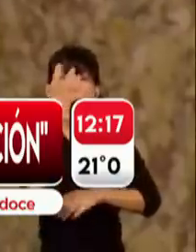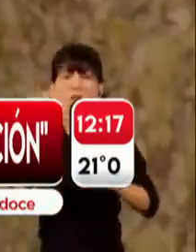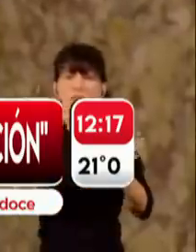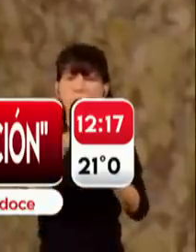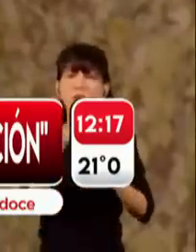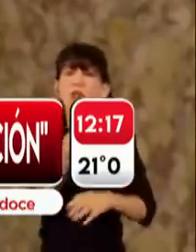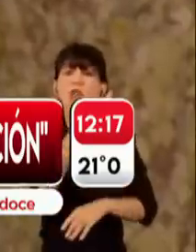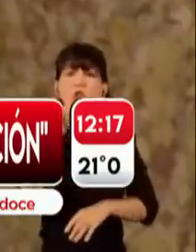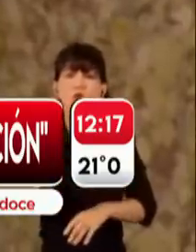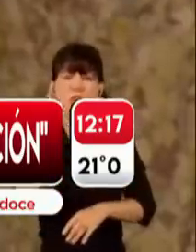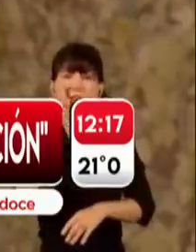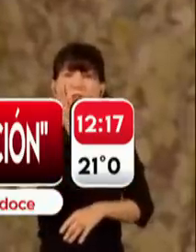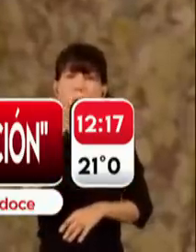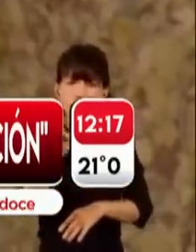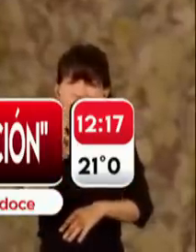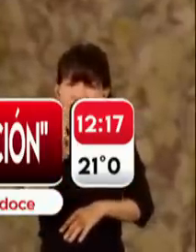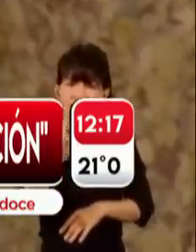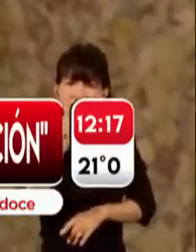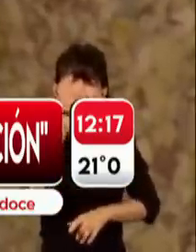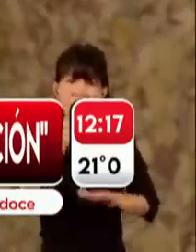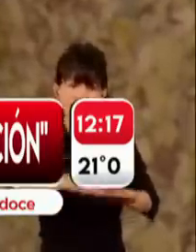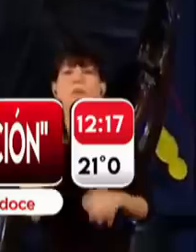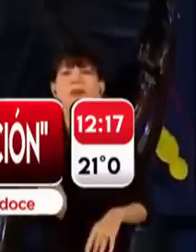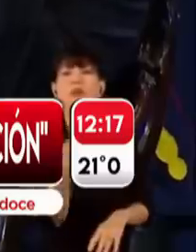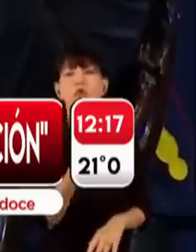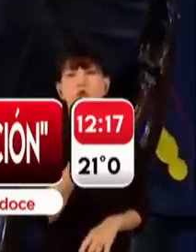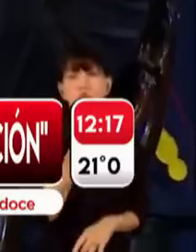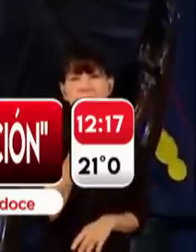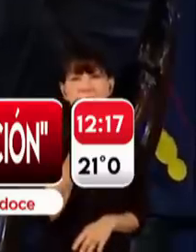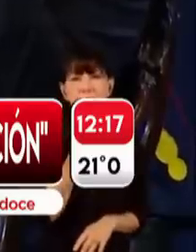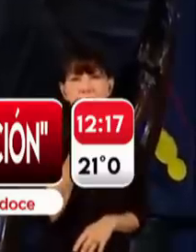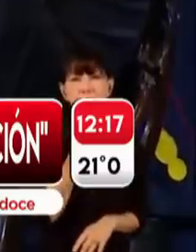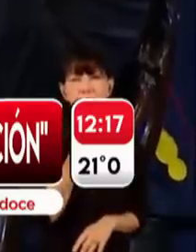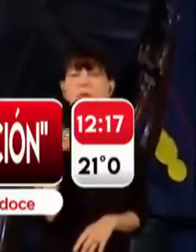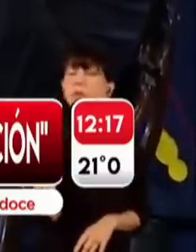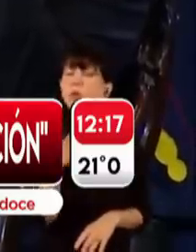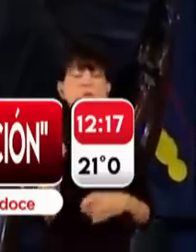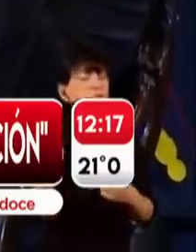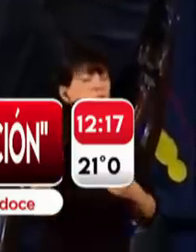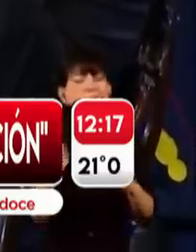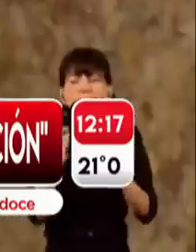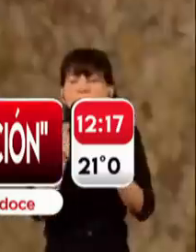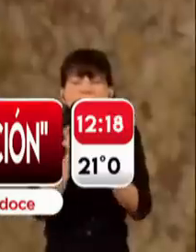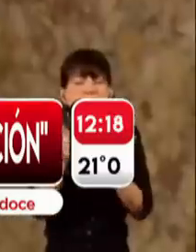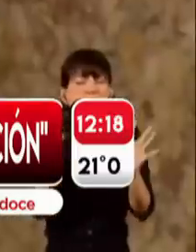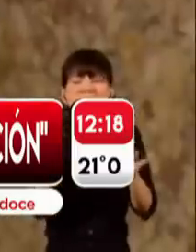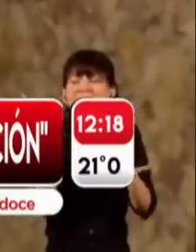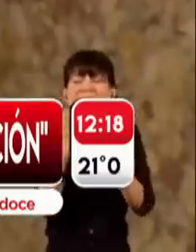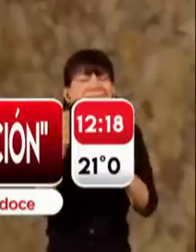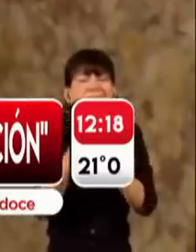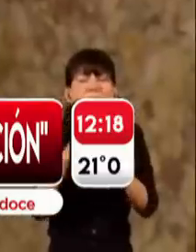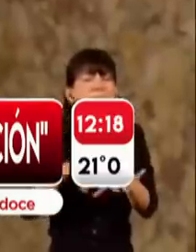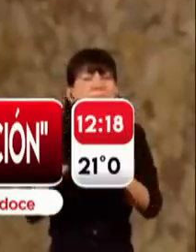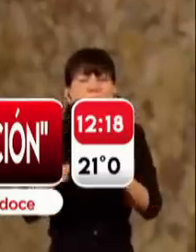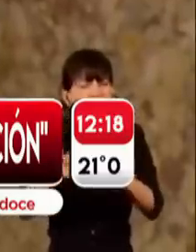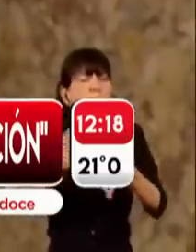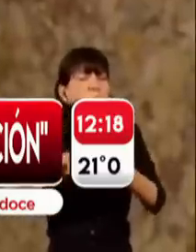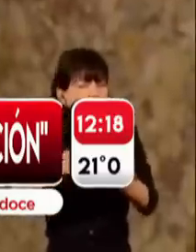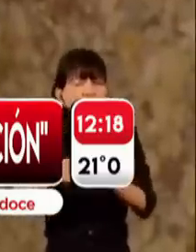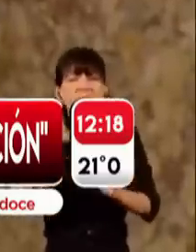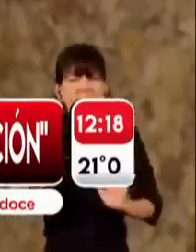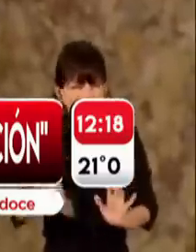4.200.000 con carencias alimenticias. Necesitamos aceptar que toda democracia padece momentos de conflictividad.